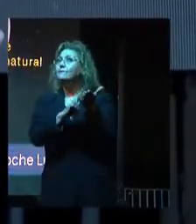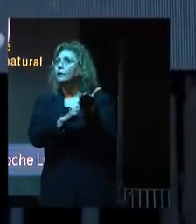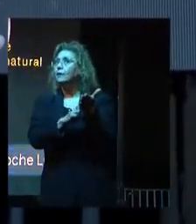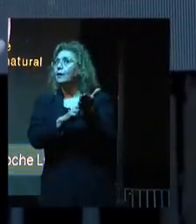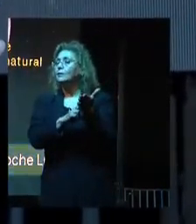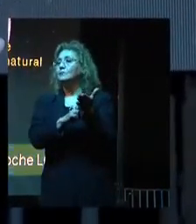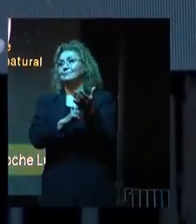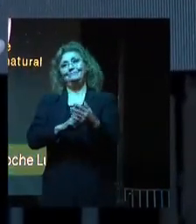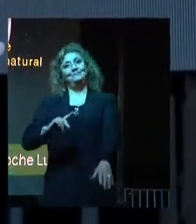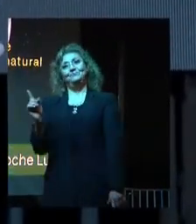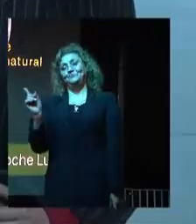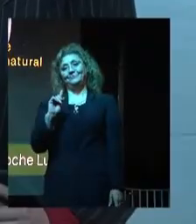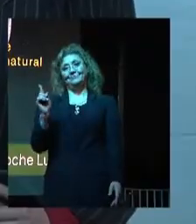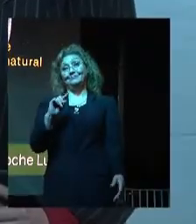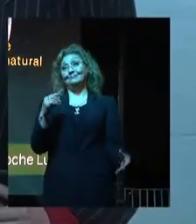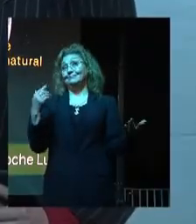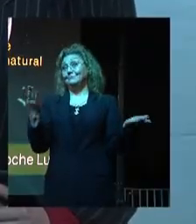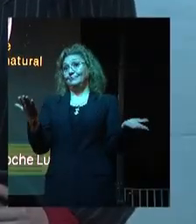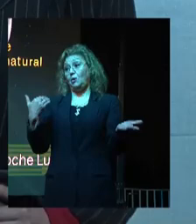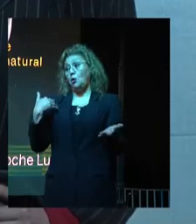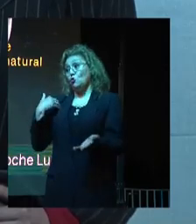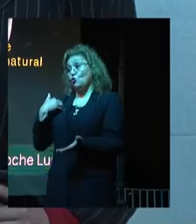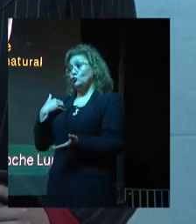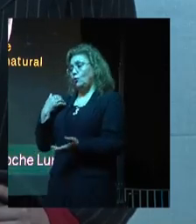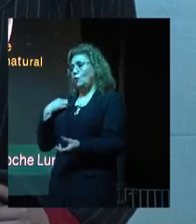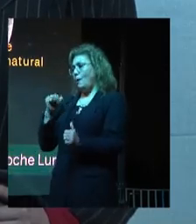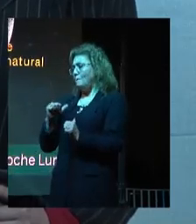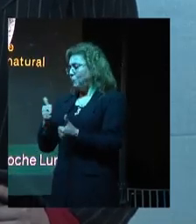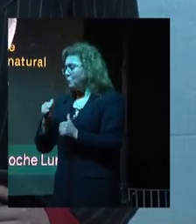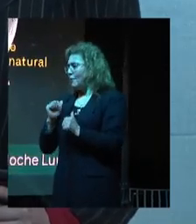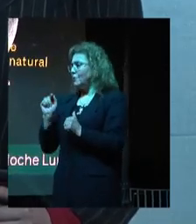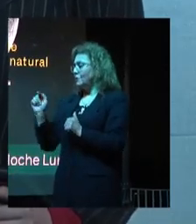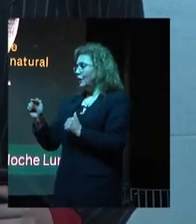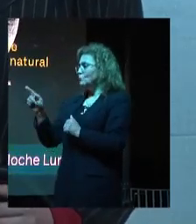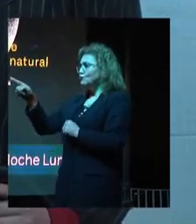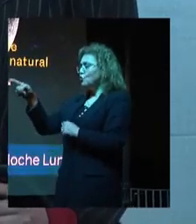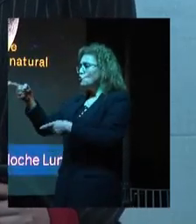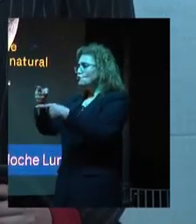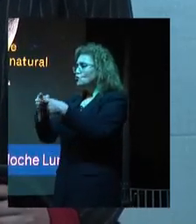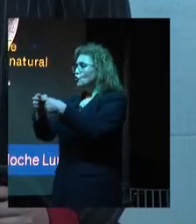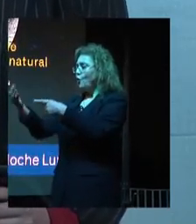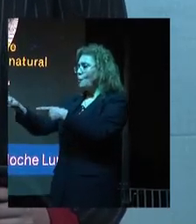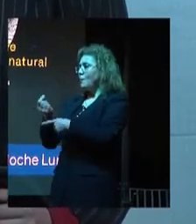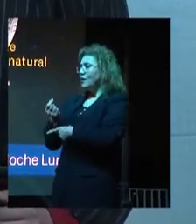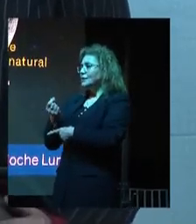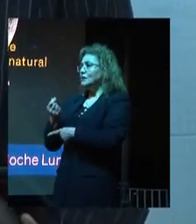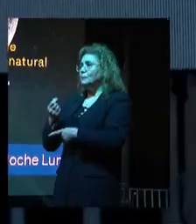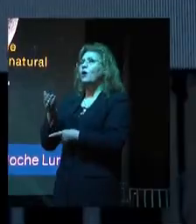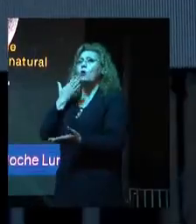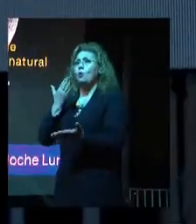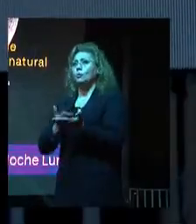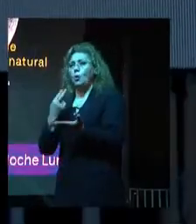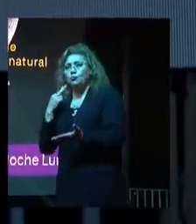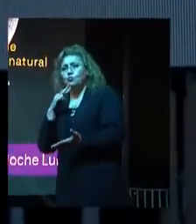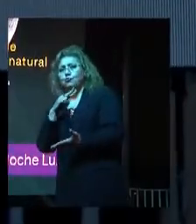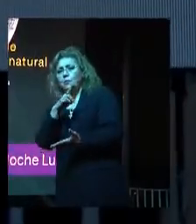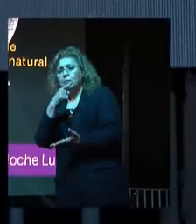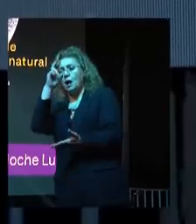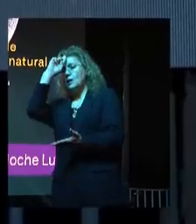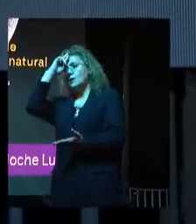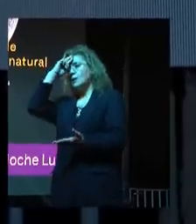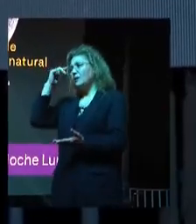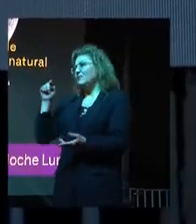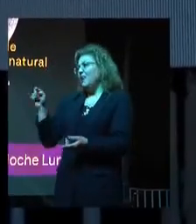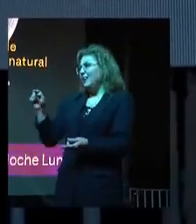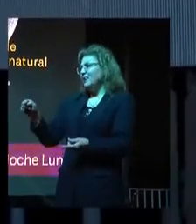Obviamente no. Yo una vez desafié a un sociólogo que después, al comienzo, me miró muy raro. Le dije, bueno, si